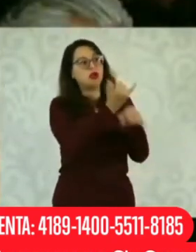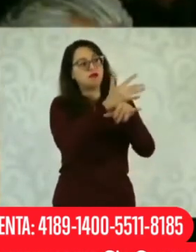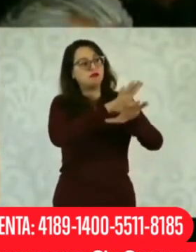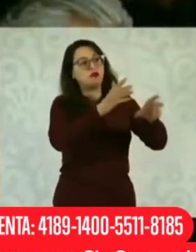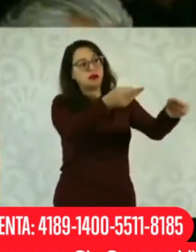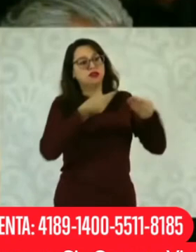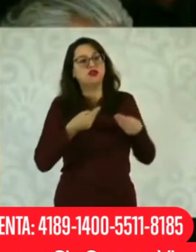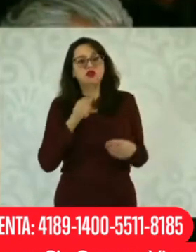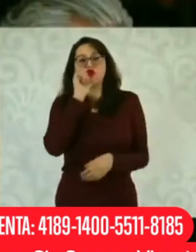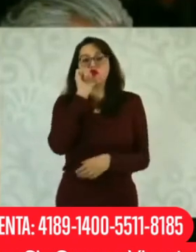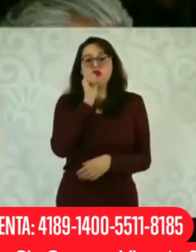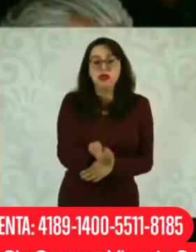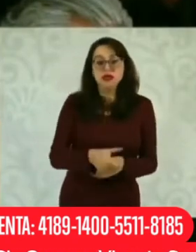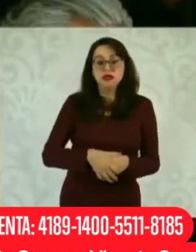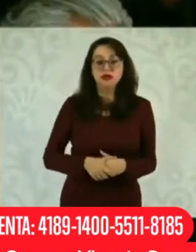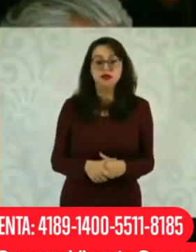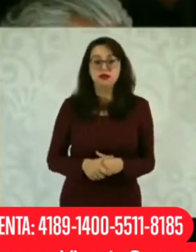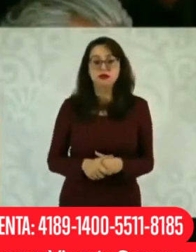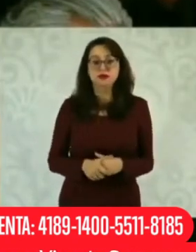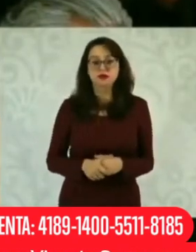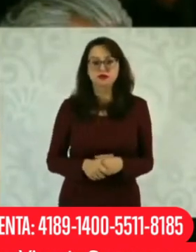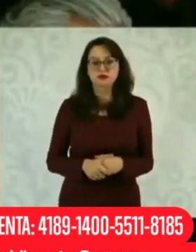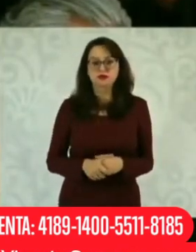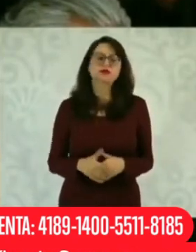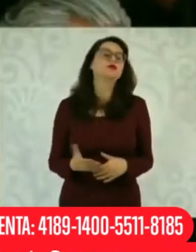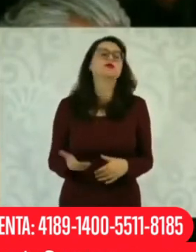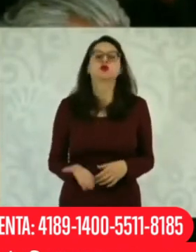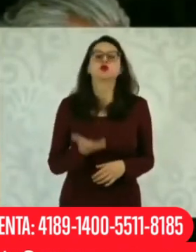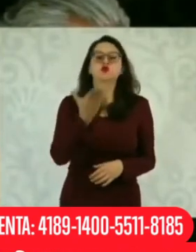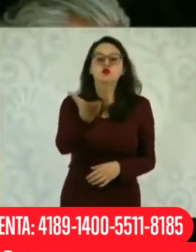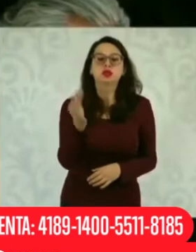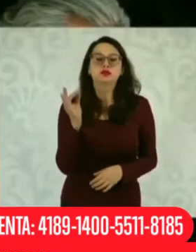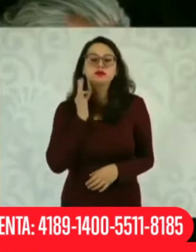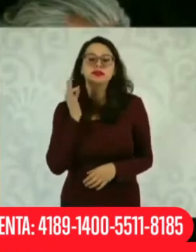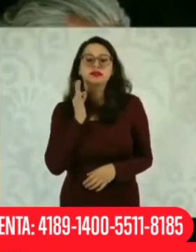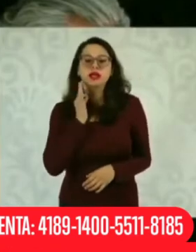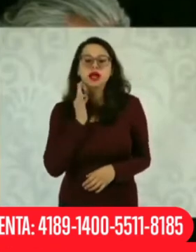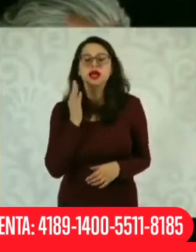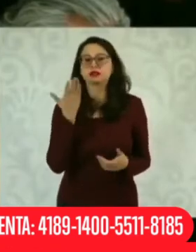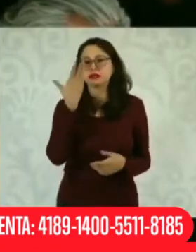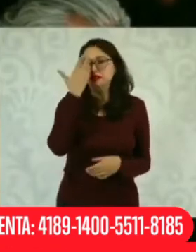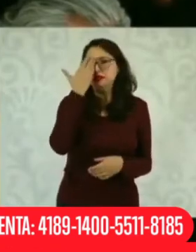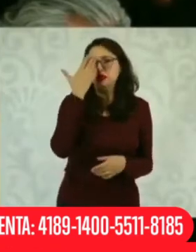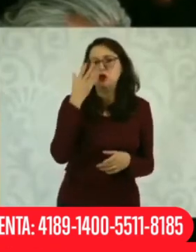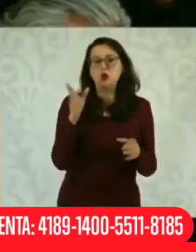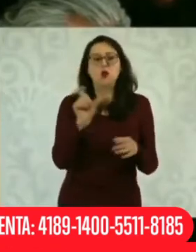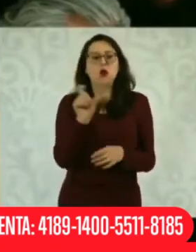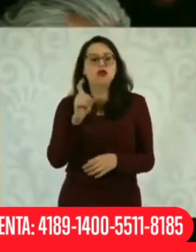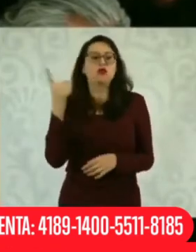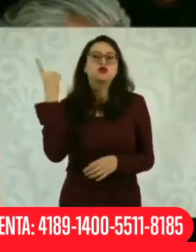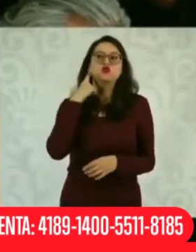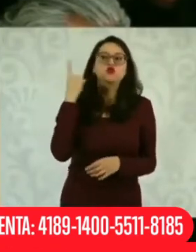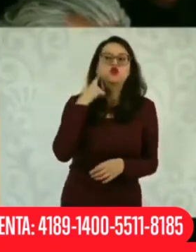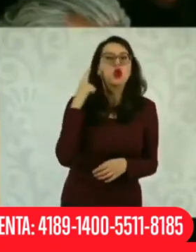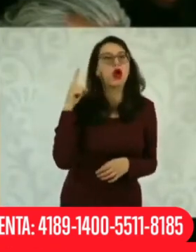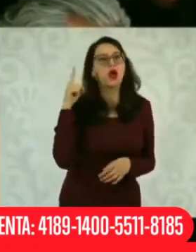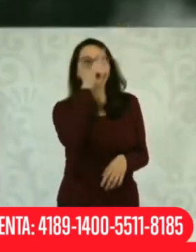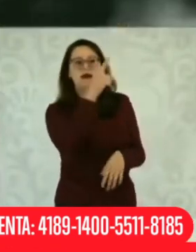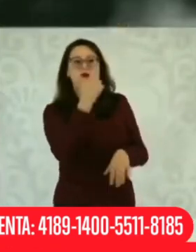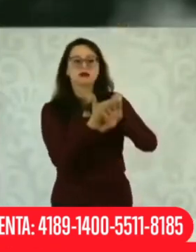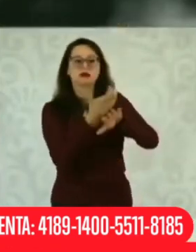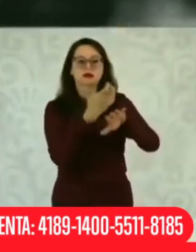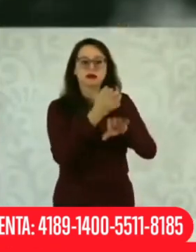de la investigación durante todo ese tiempo. Es decir, ¿usted en qué momento se enteró de que estaban investigando al general Cienfuegos en Estados